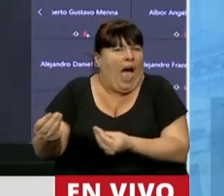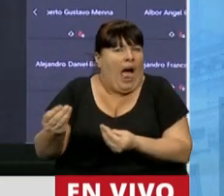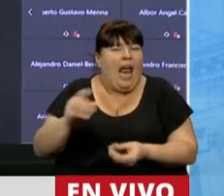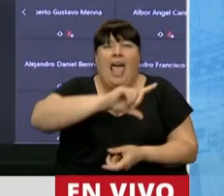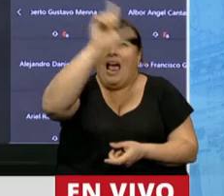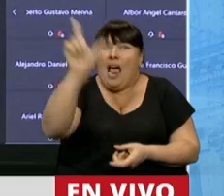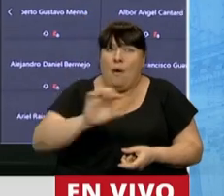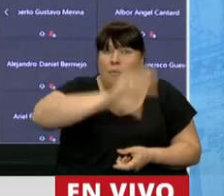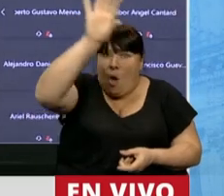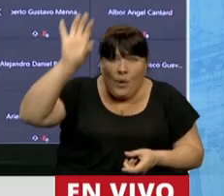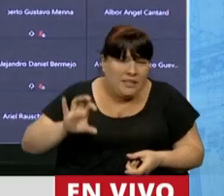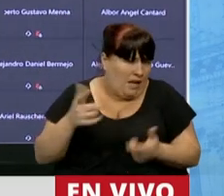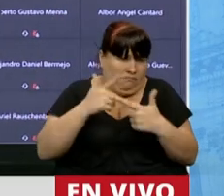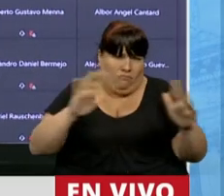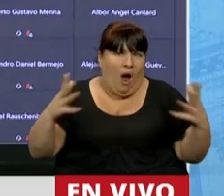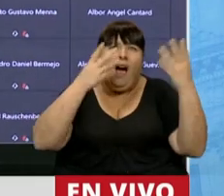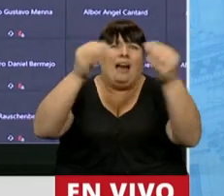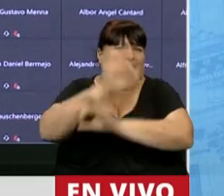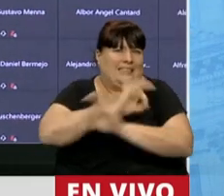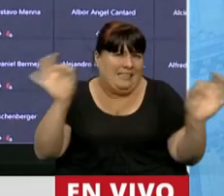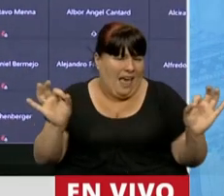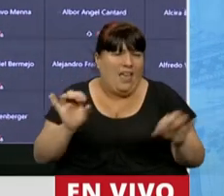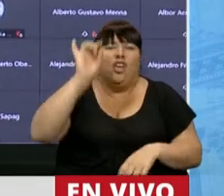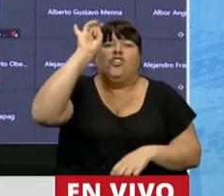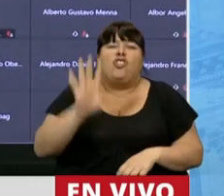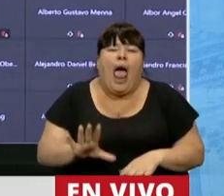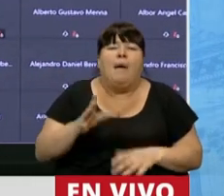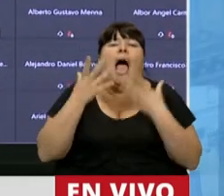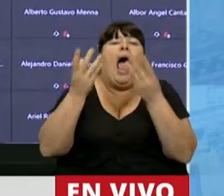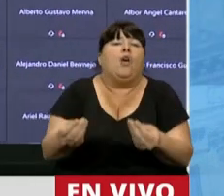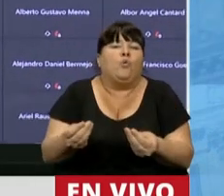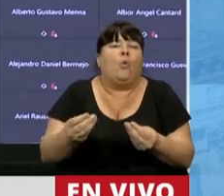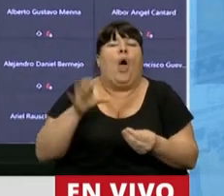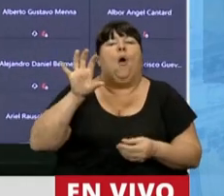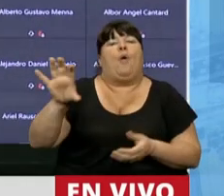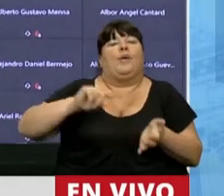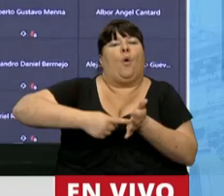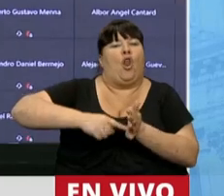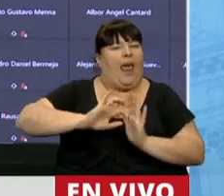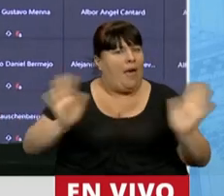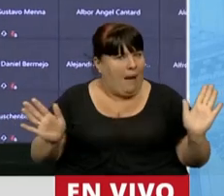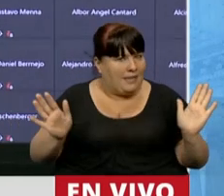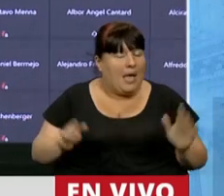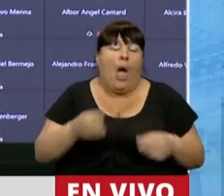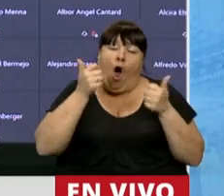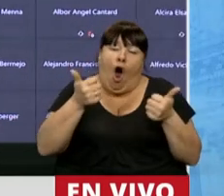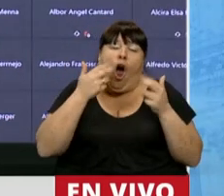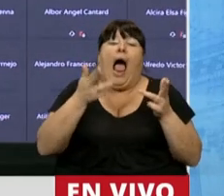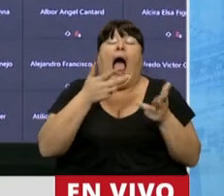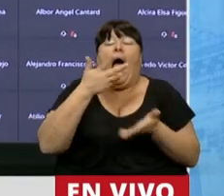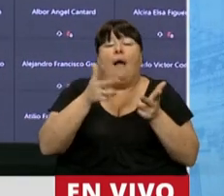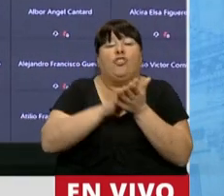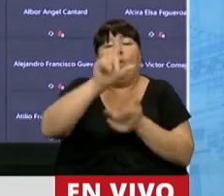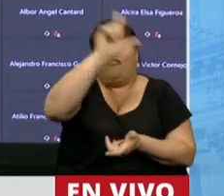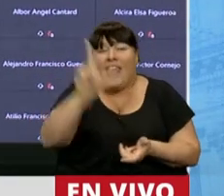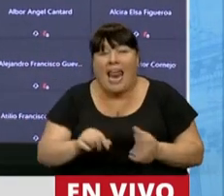resto del país no está presente, solamente está presente en la provincia de Buenos Aires. Sería bueno que al hablar de